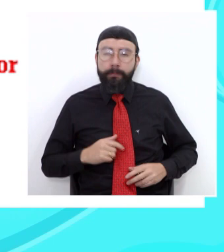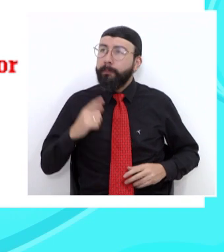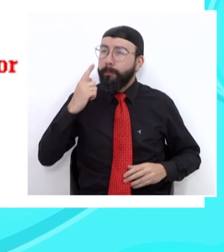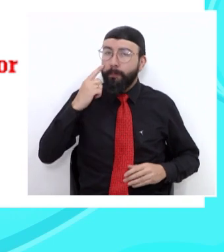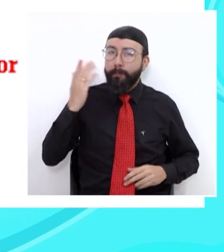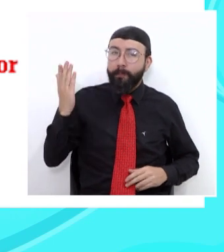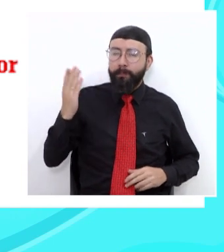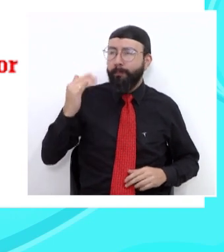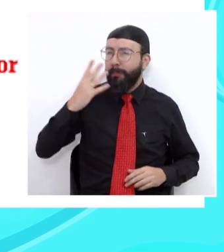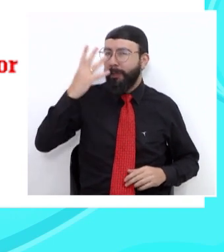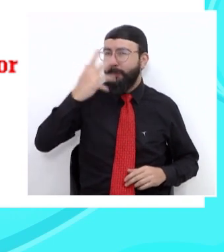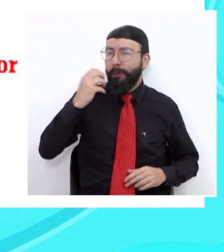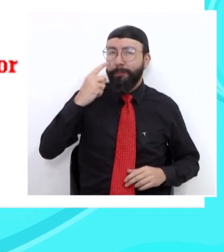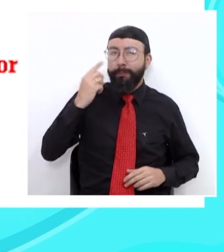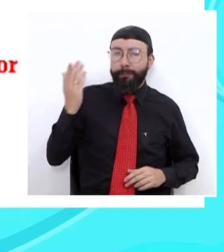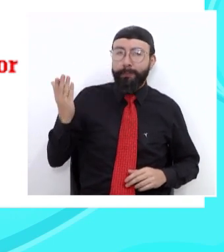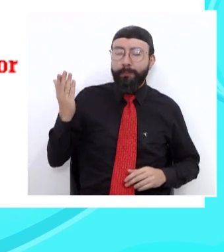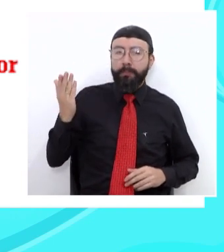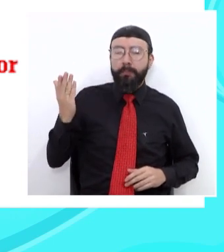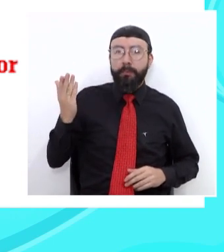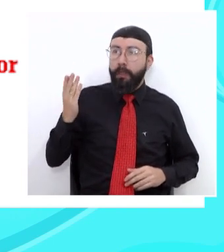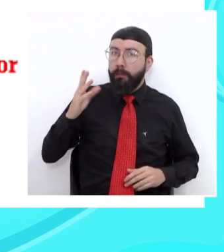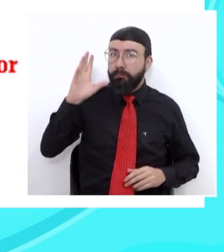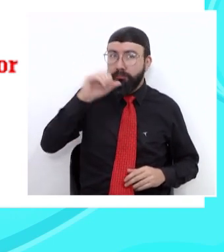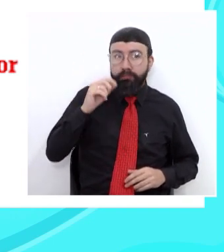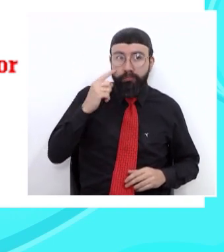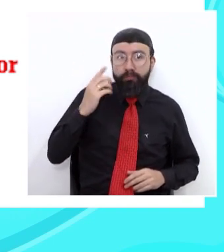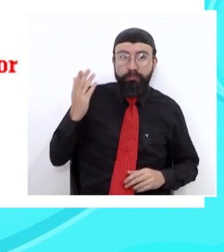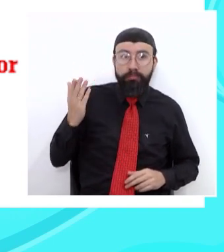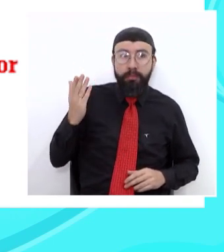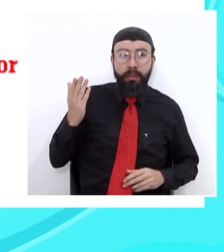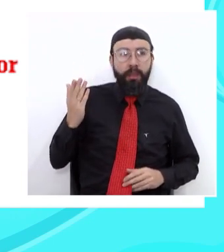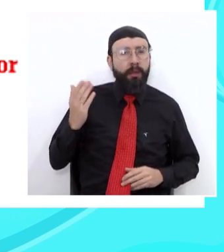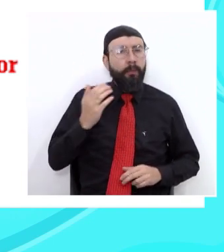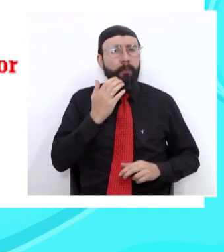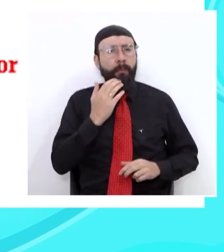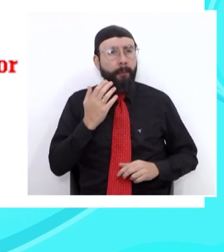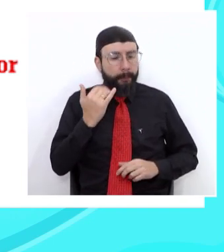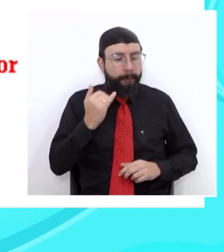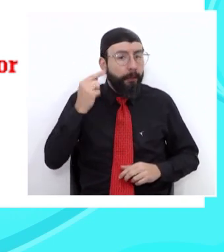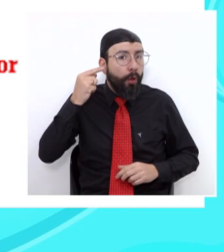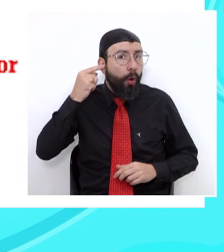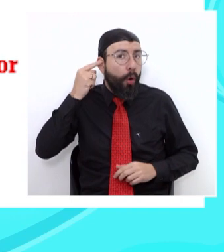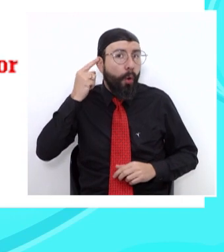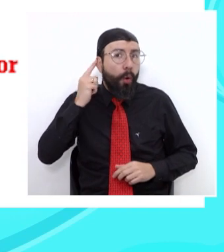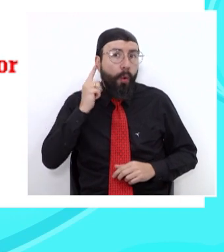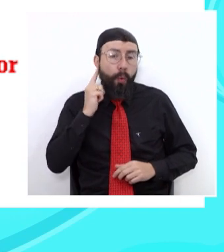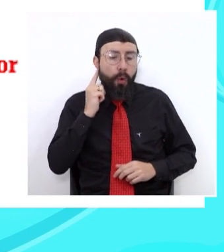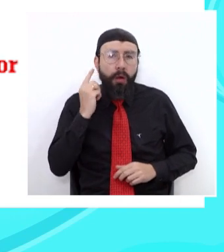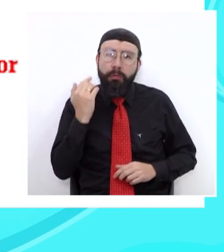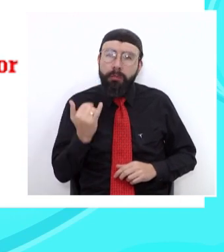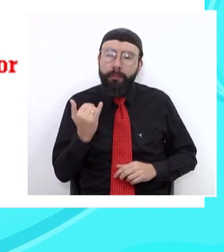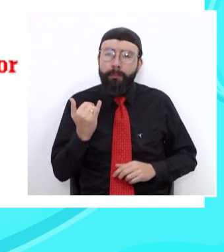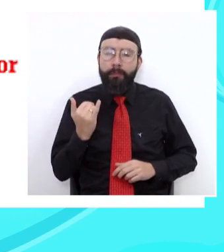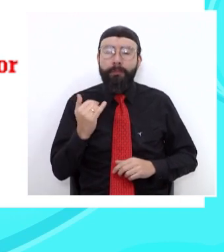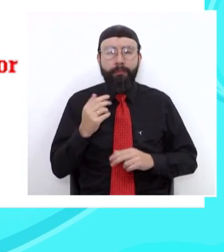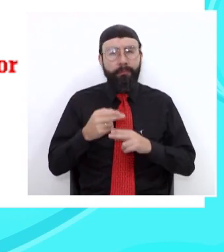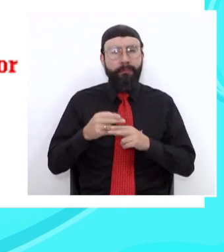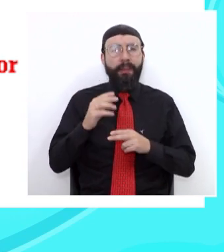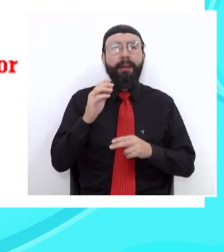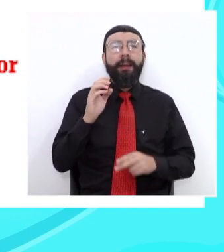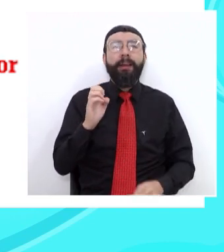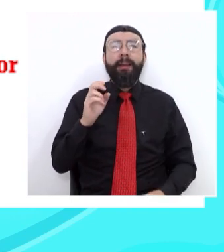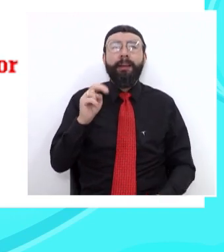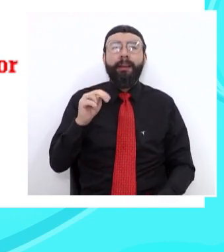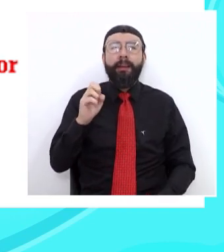muy bonita, ¿no es cierto? Y si nos damos cuenta, digamos que la oreja tiene algo que se llama la inervación. La inervación,